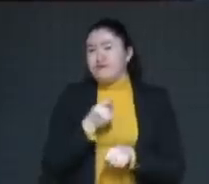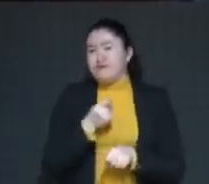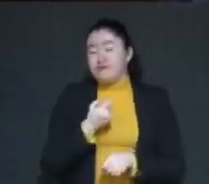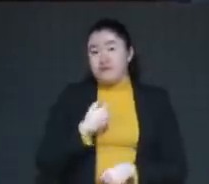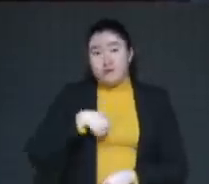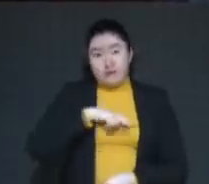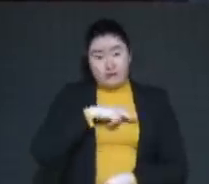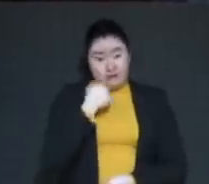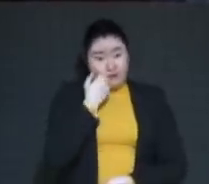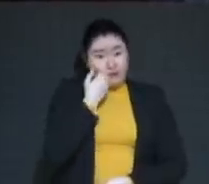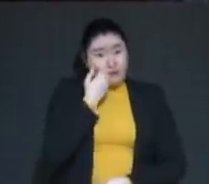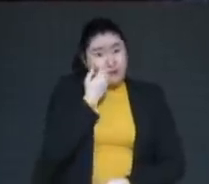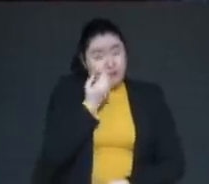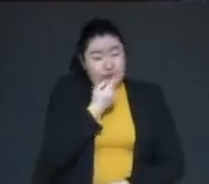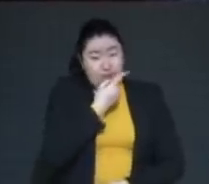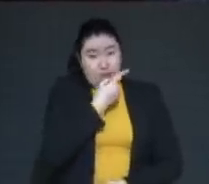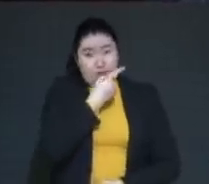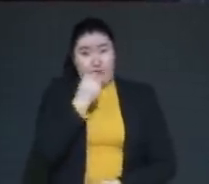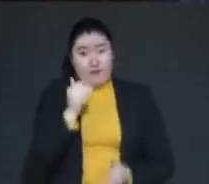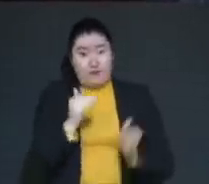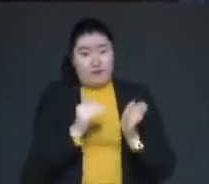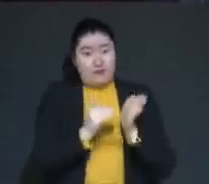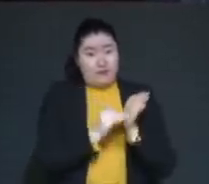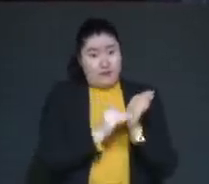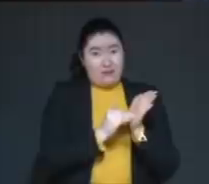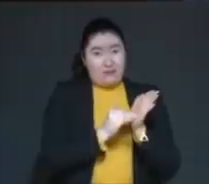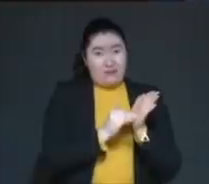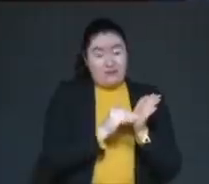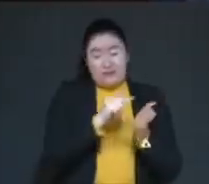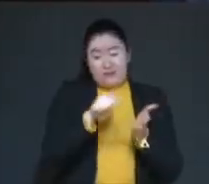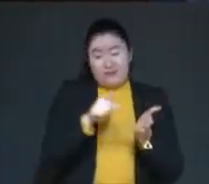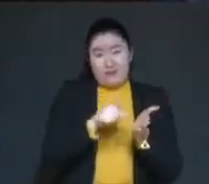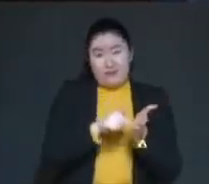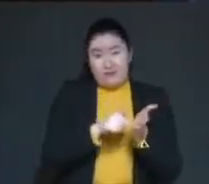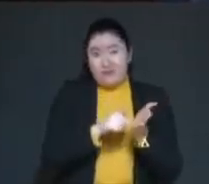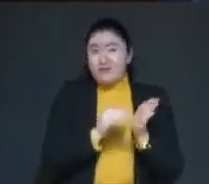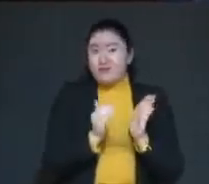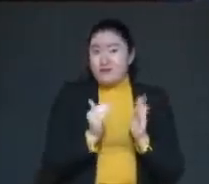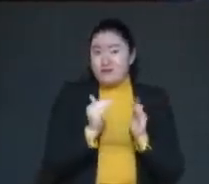al menos 100,000 acciones de vivienda durante el gobierno de la ciudad.